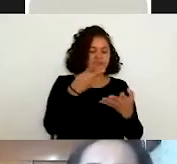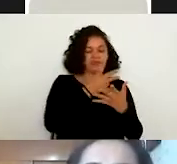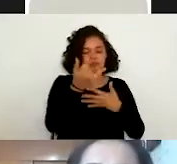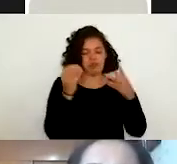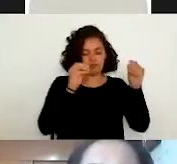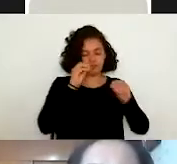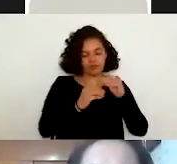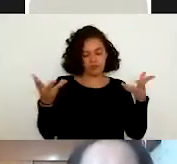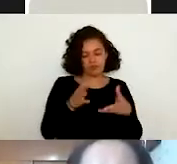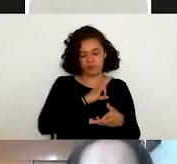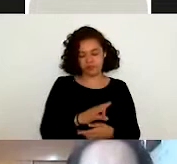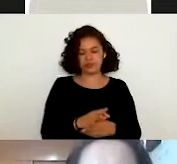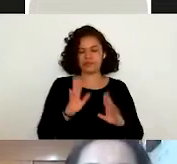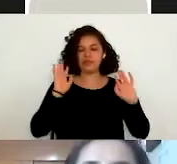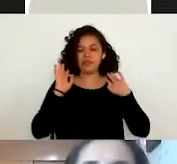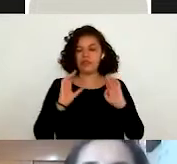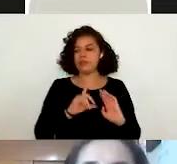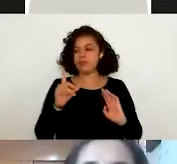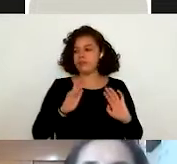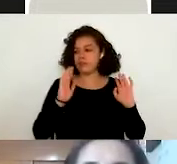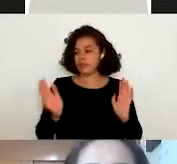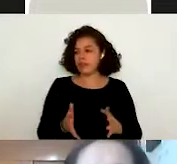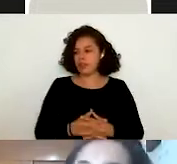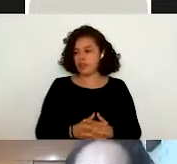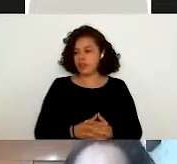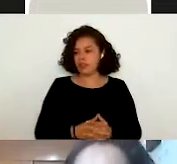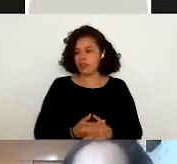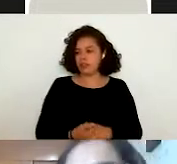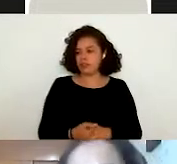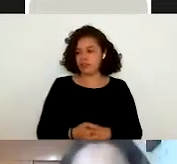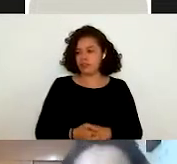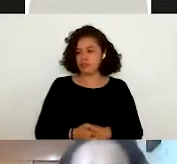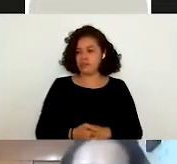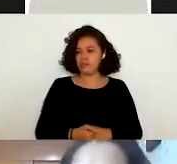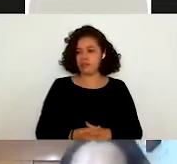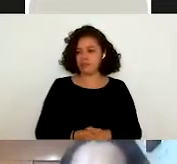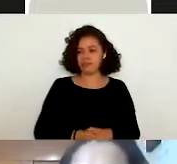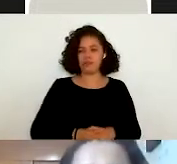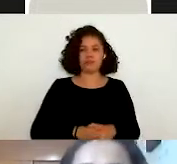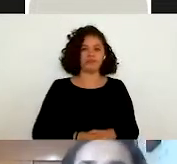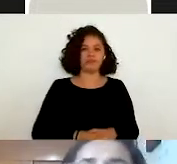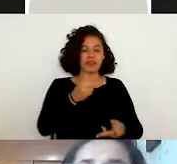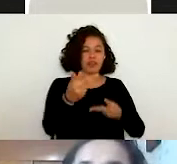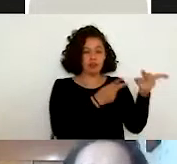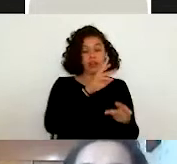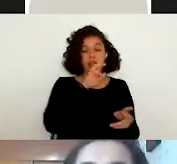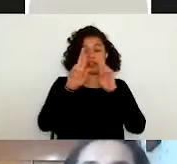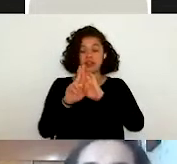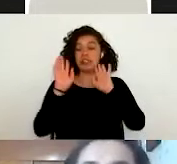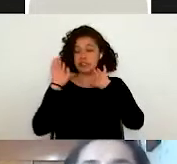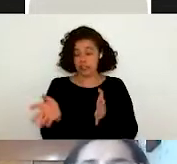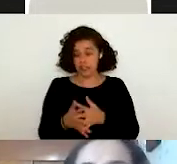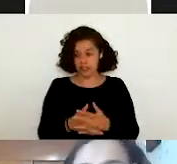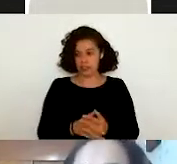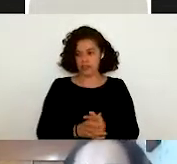Una vez que tenemos, digamos, las bases de las respuestas de estas preguntas, entonces es